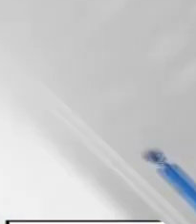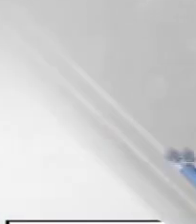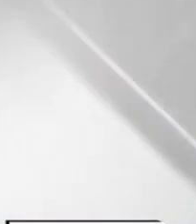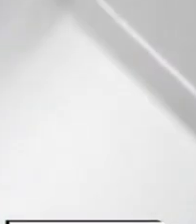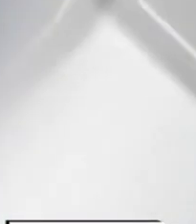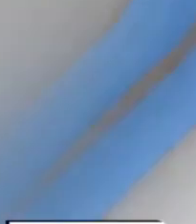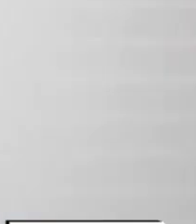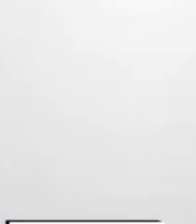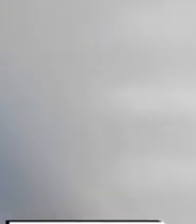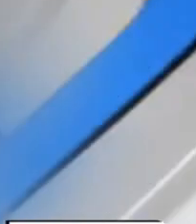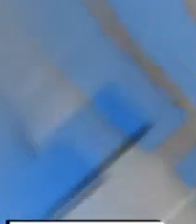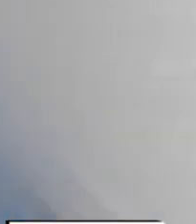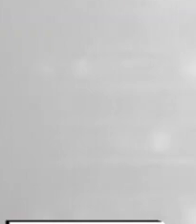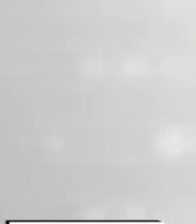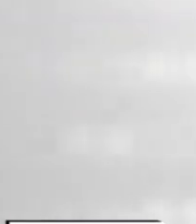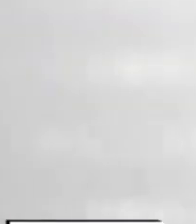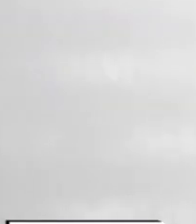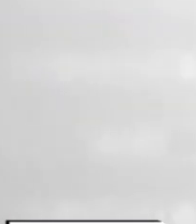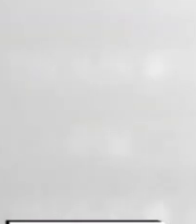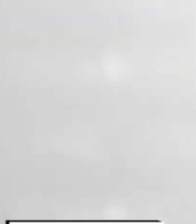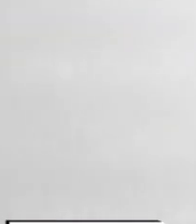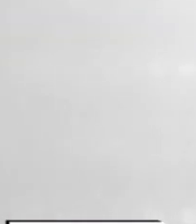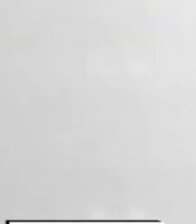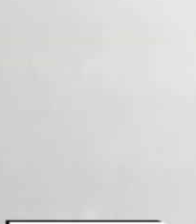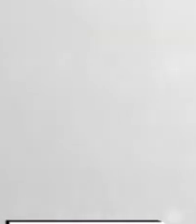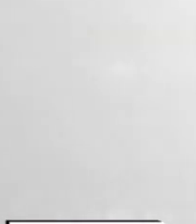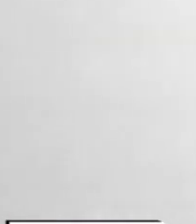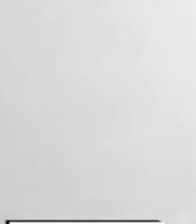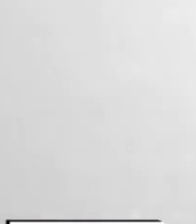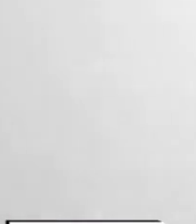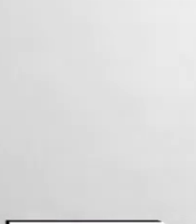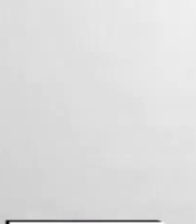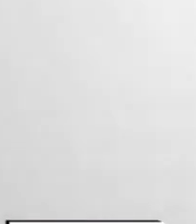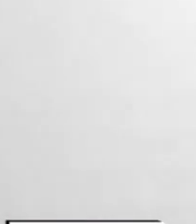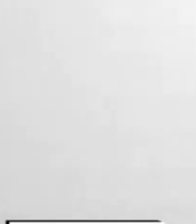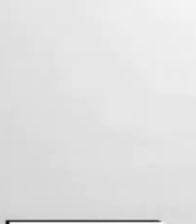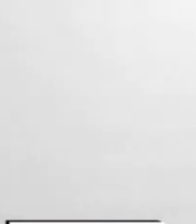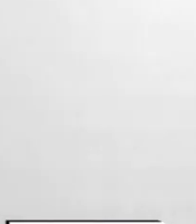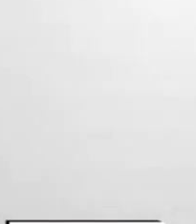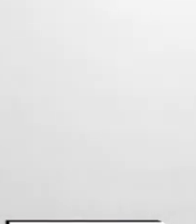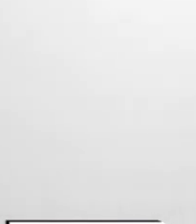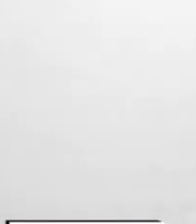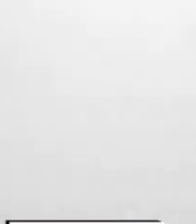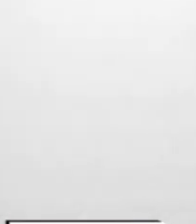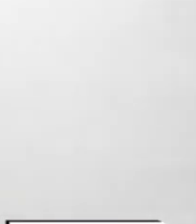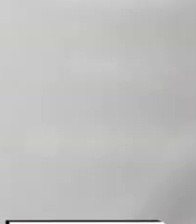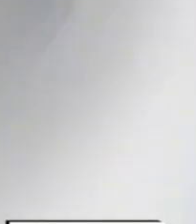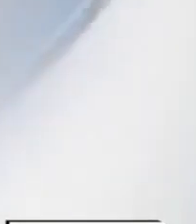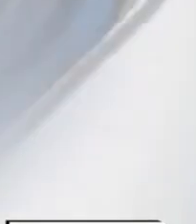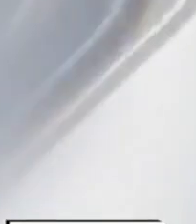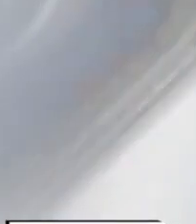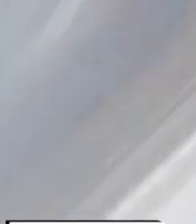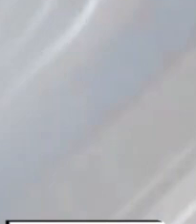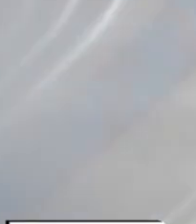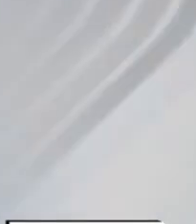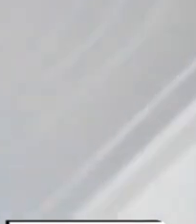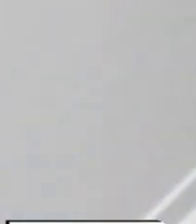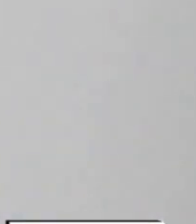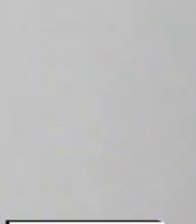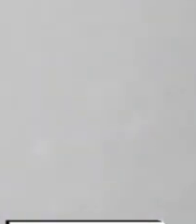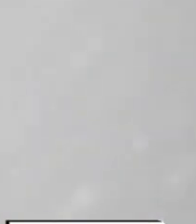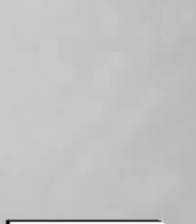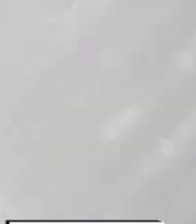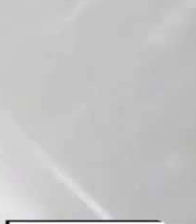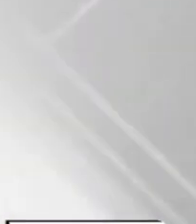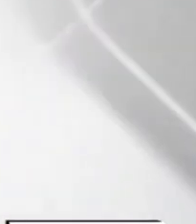La tasa representativa del mercado subió. Hoy el dólar se cotiza en 4.046 pesos con 4 centavos. En casas de